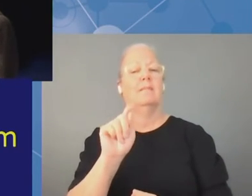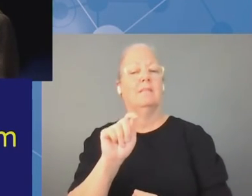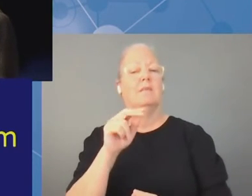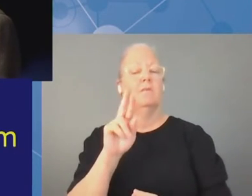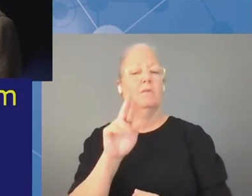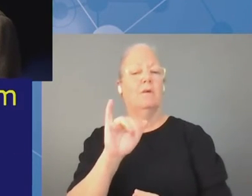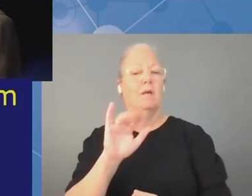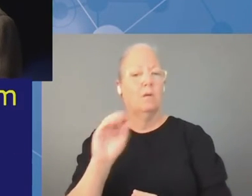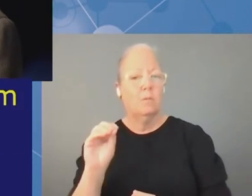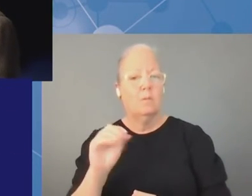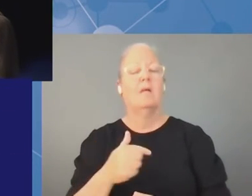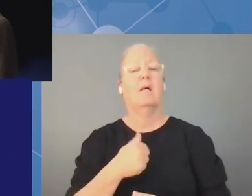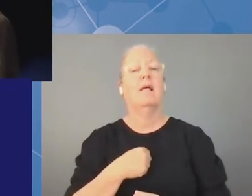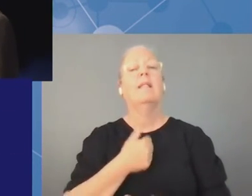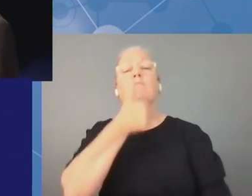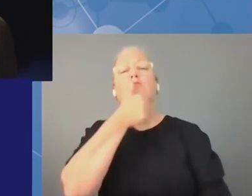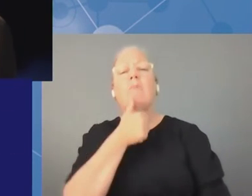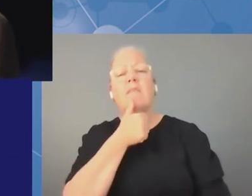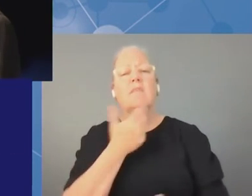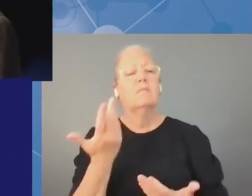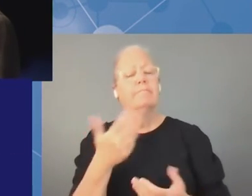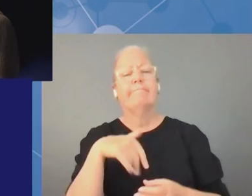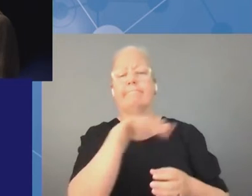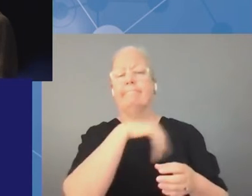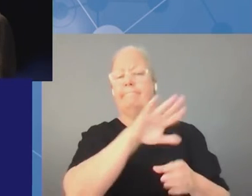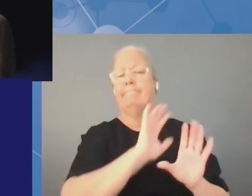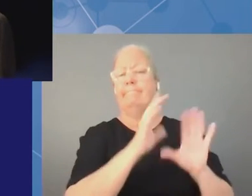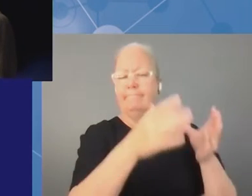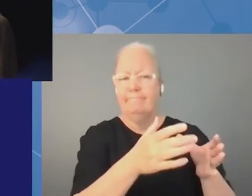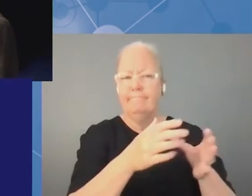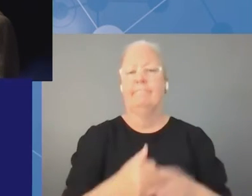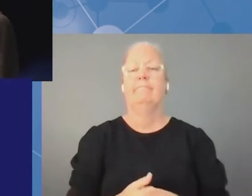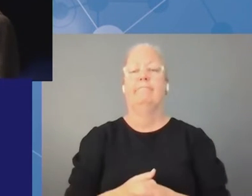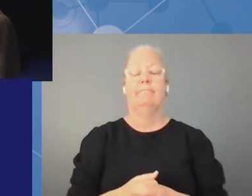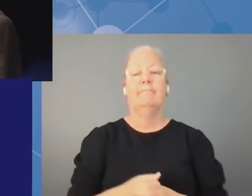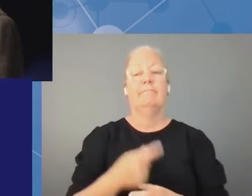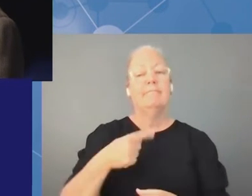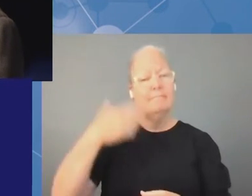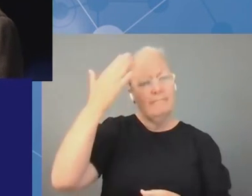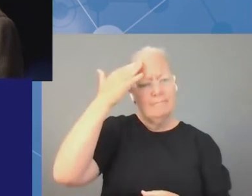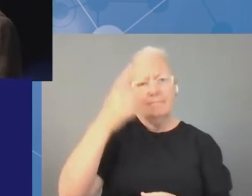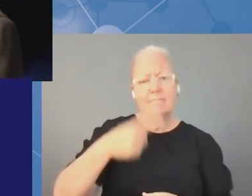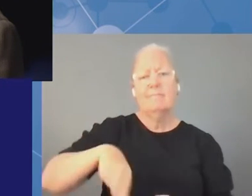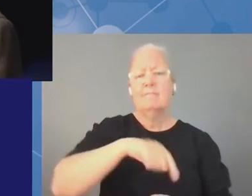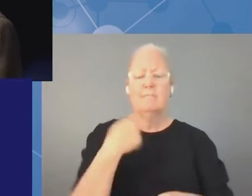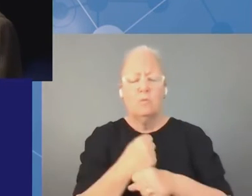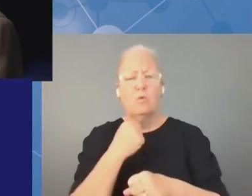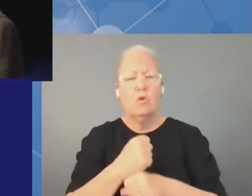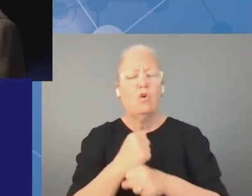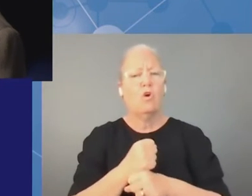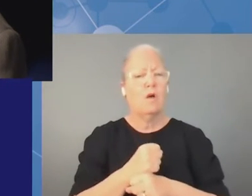Tengo solamente una observación muy práctica en cuanto a la estructura del foro. En primer lugar, quiero